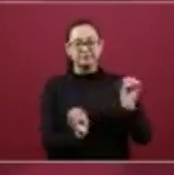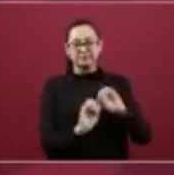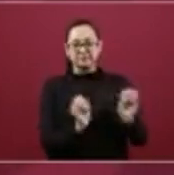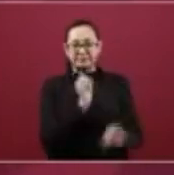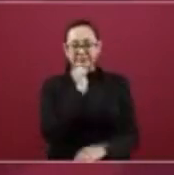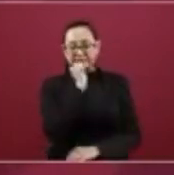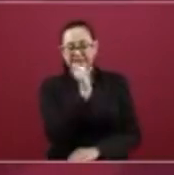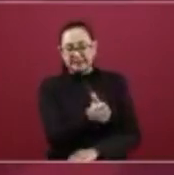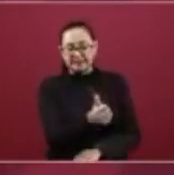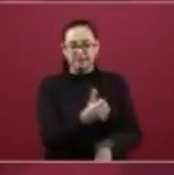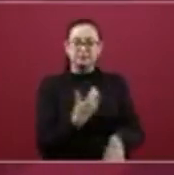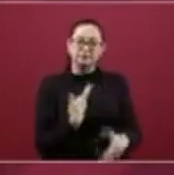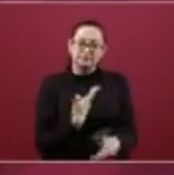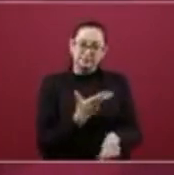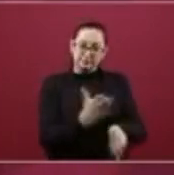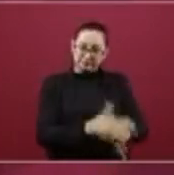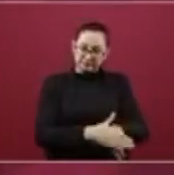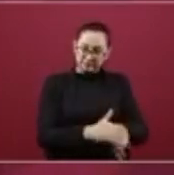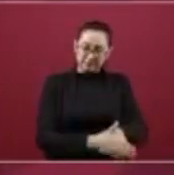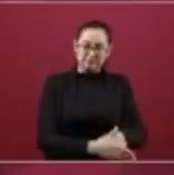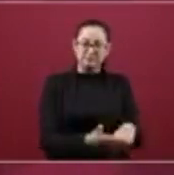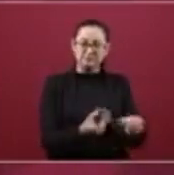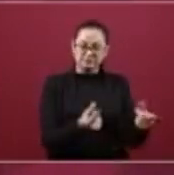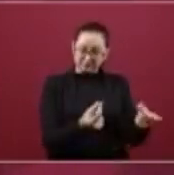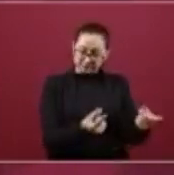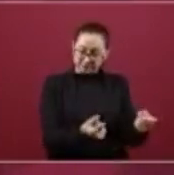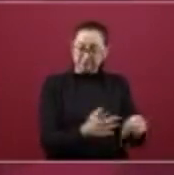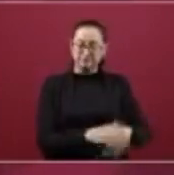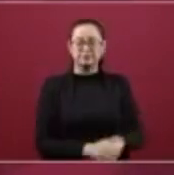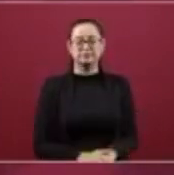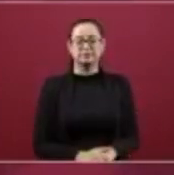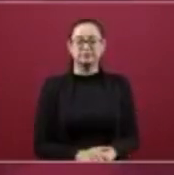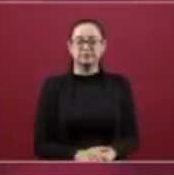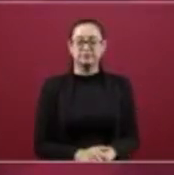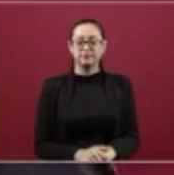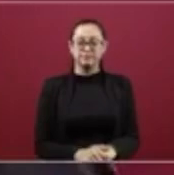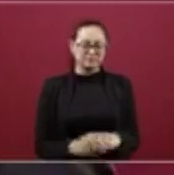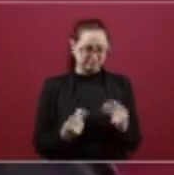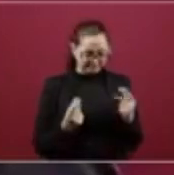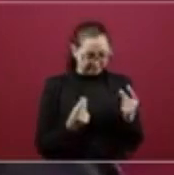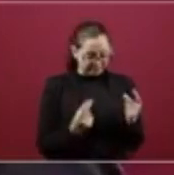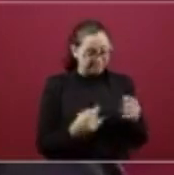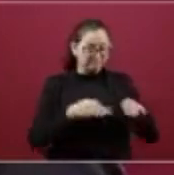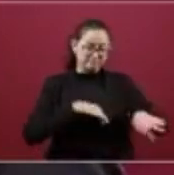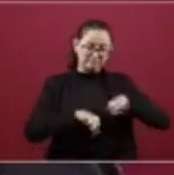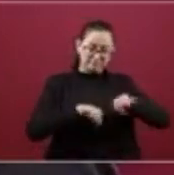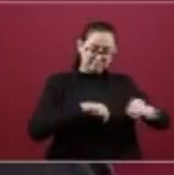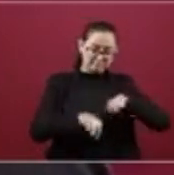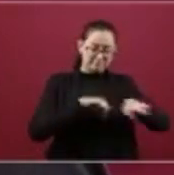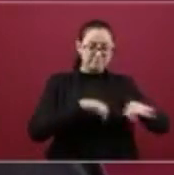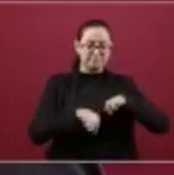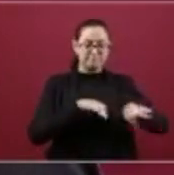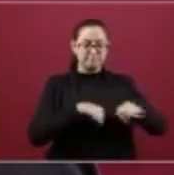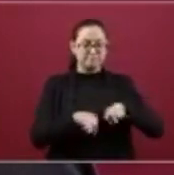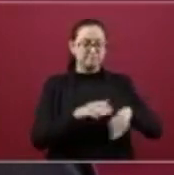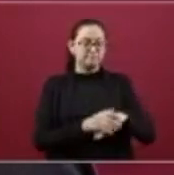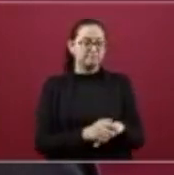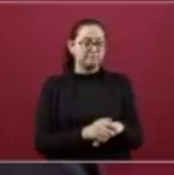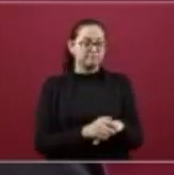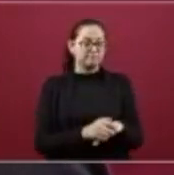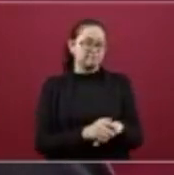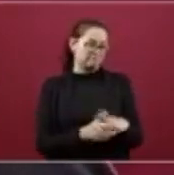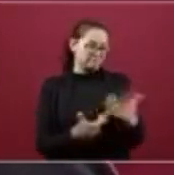Entonces, los invitamos a que inviertan, a que produzcan y a